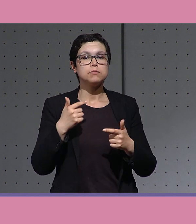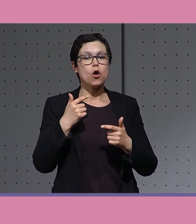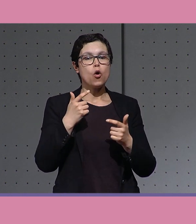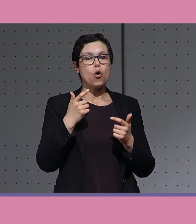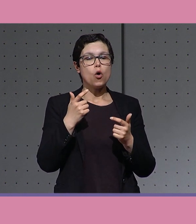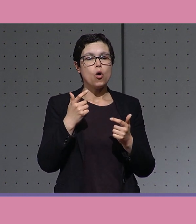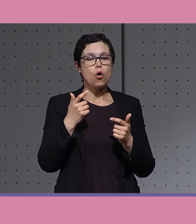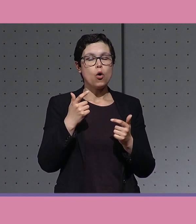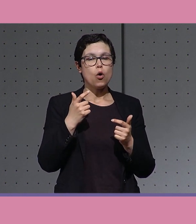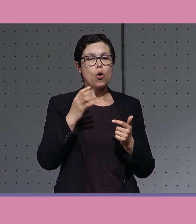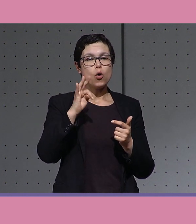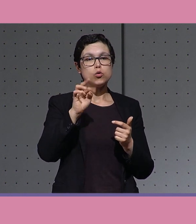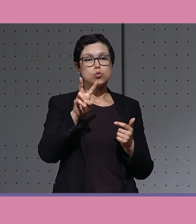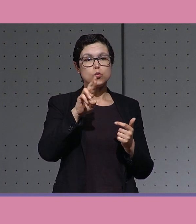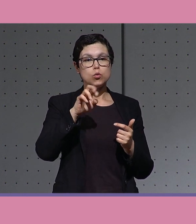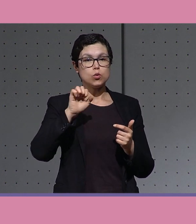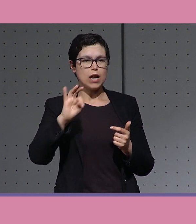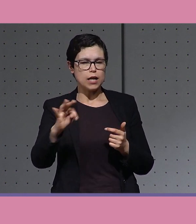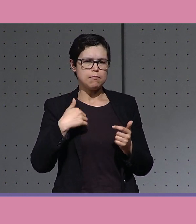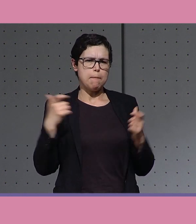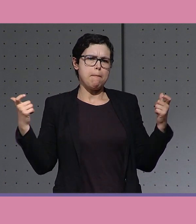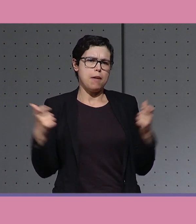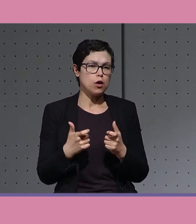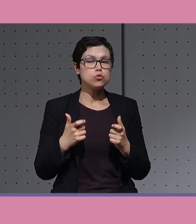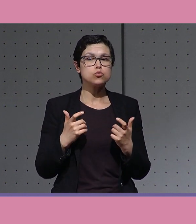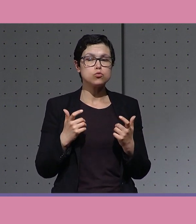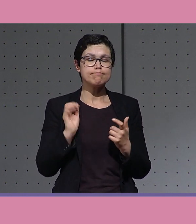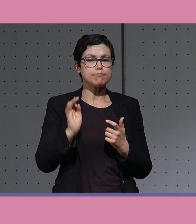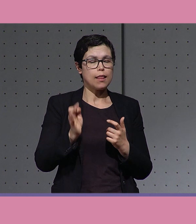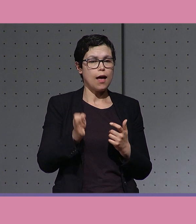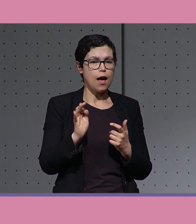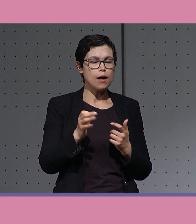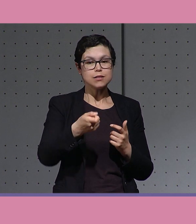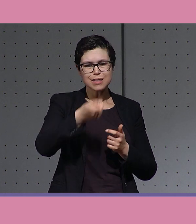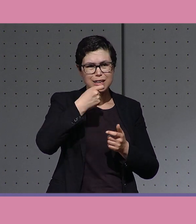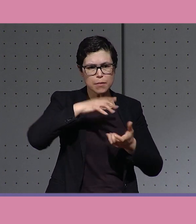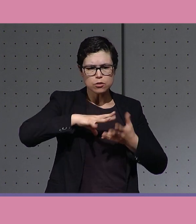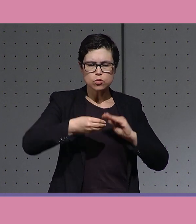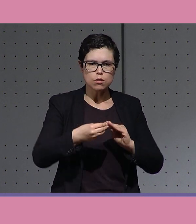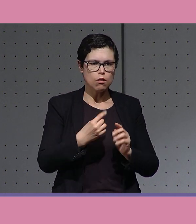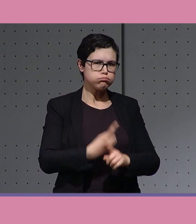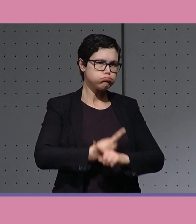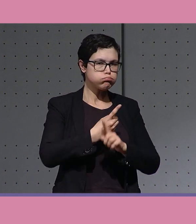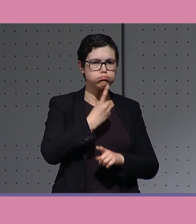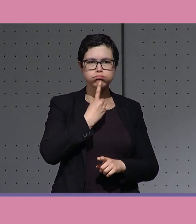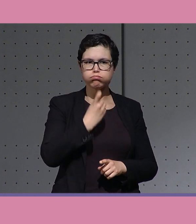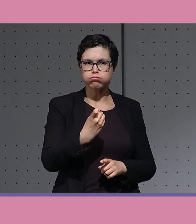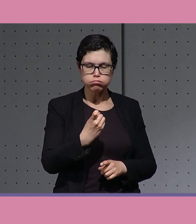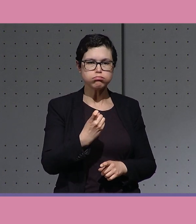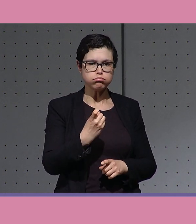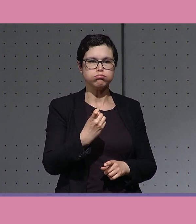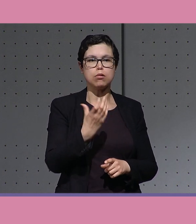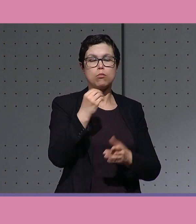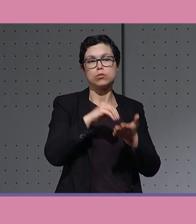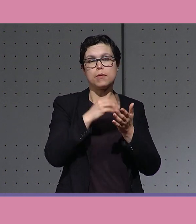frecuente. Es verdad que el tratamiento no es necesariamente fácil. Muchas veces empezamos tratamientos